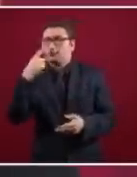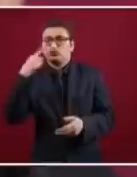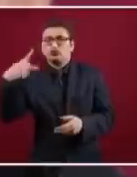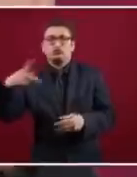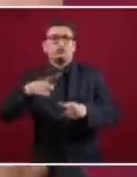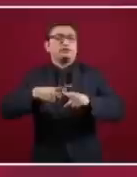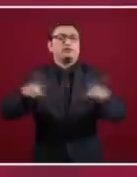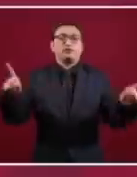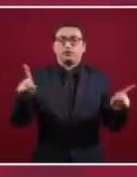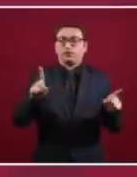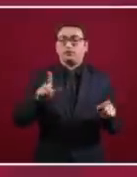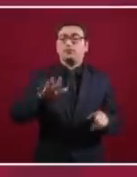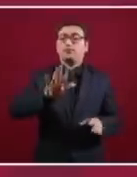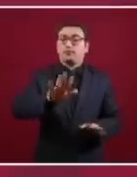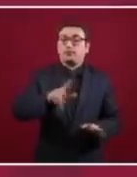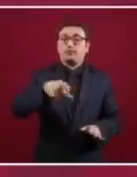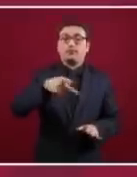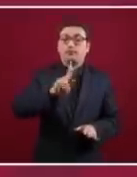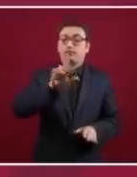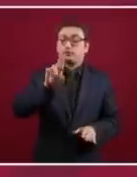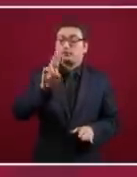da más para recordar